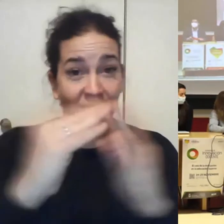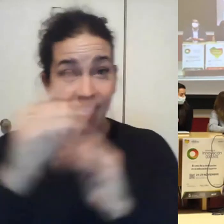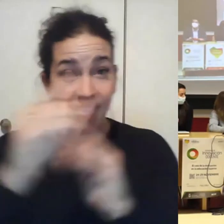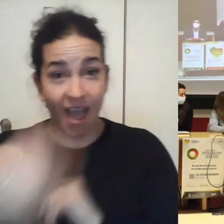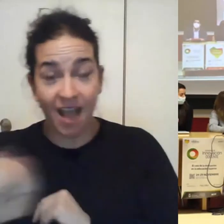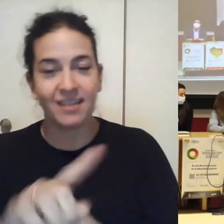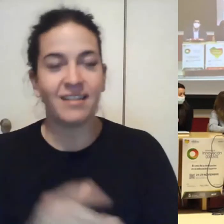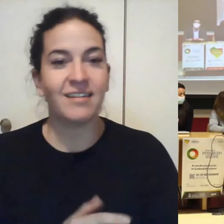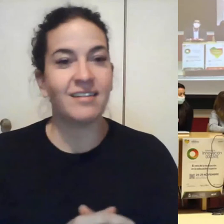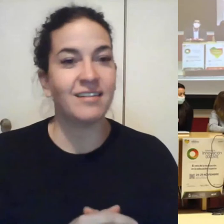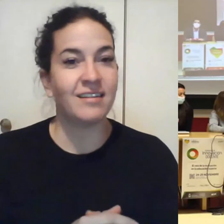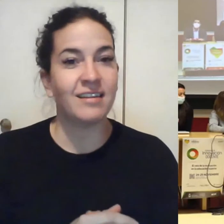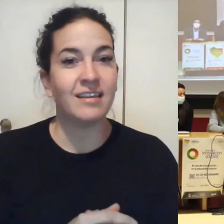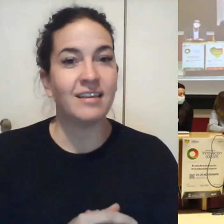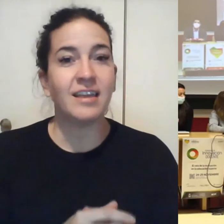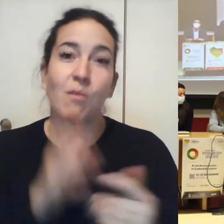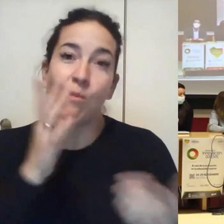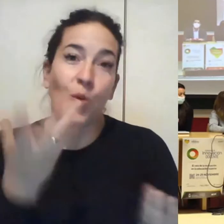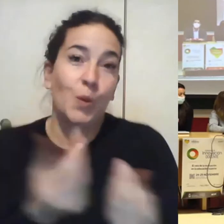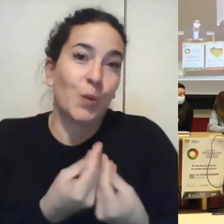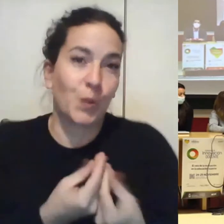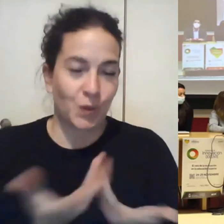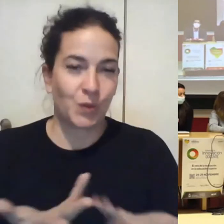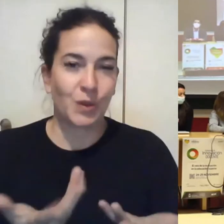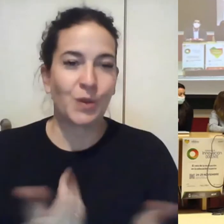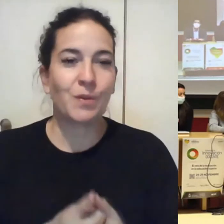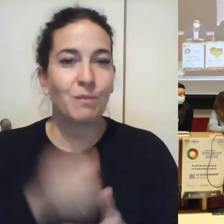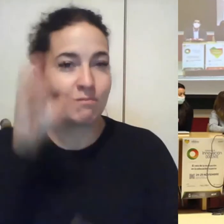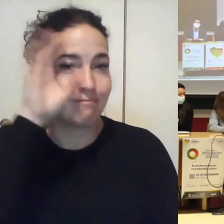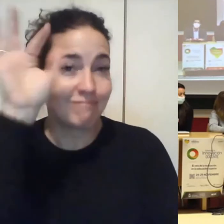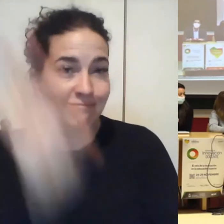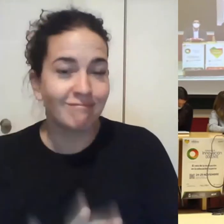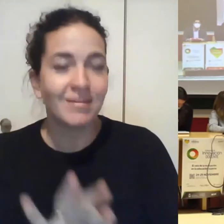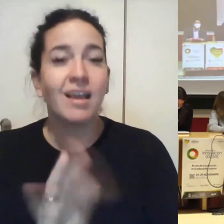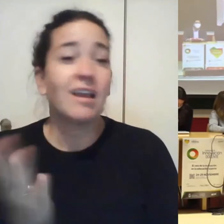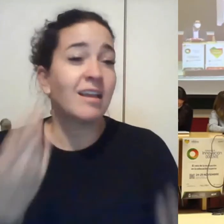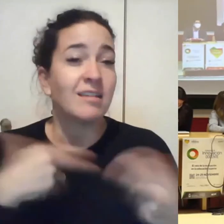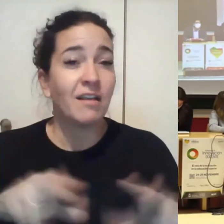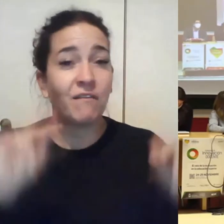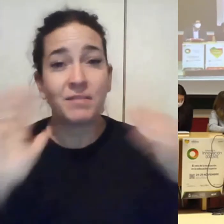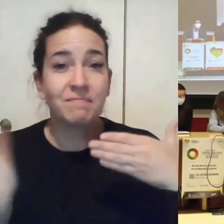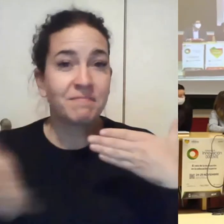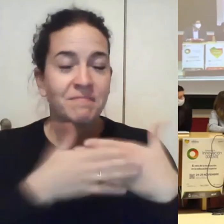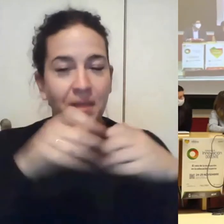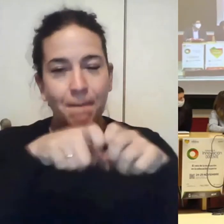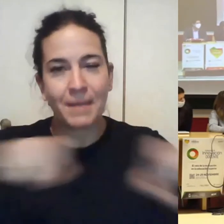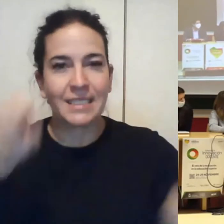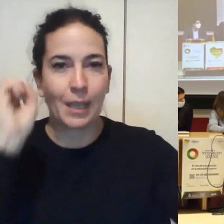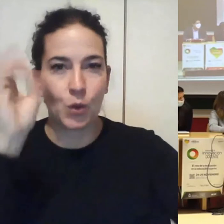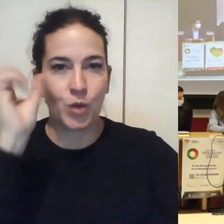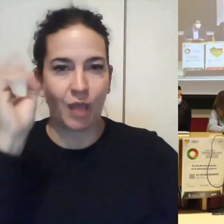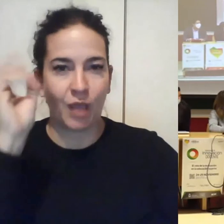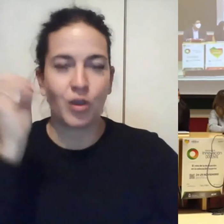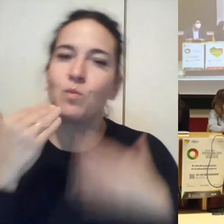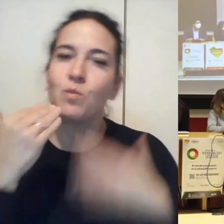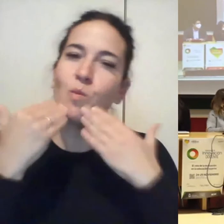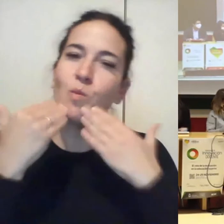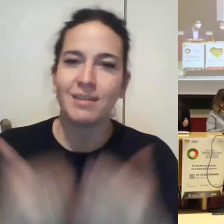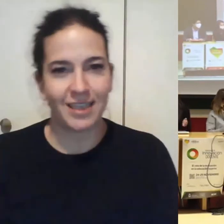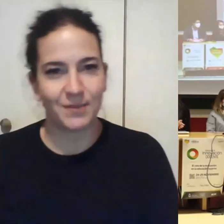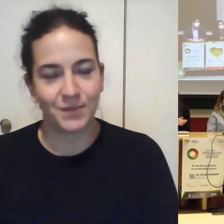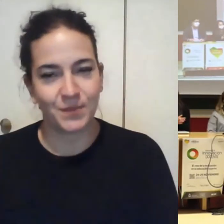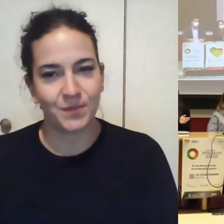casa por habernos acompañado, y bueno, pues damos por cerrada esta mesa de comunicaciones. Muchas gracias.